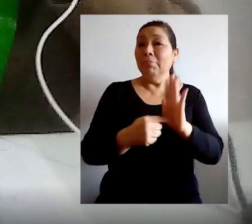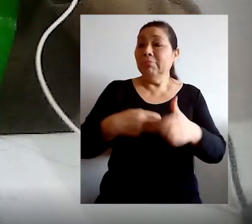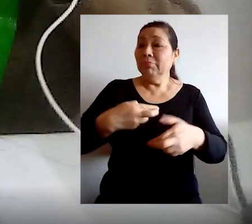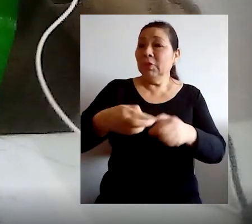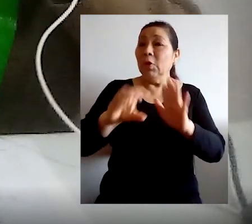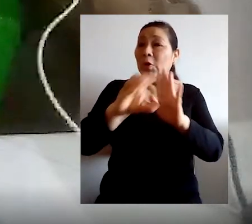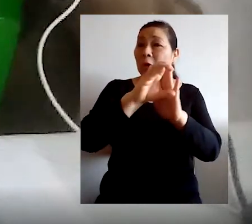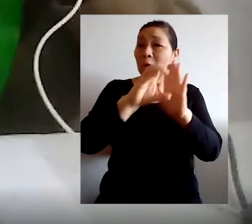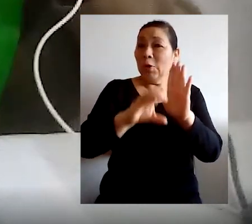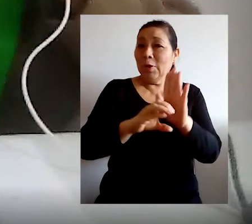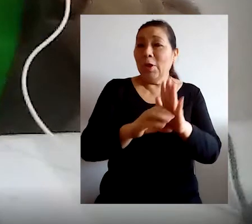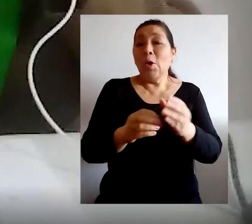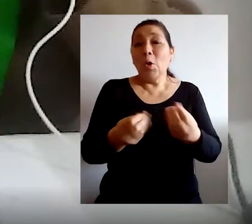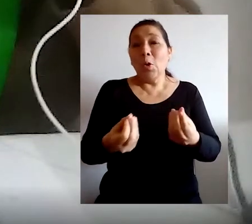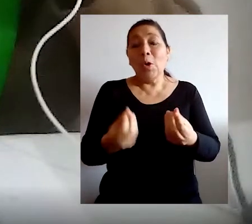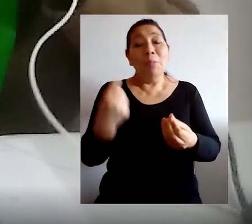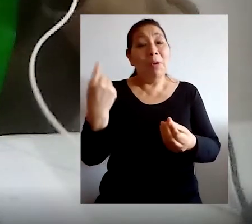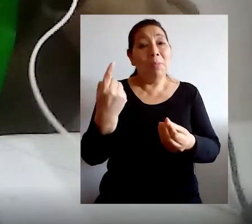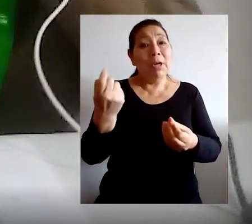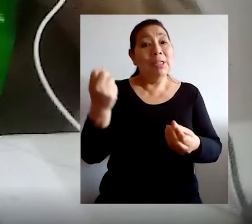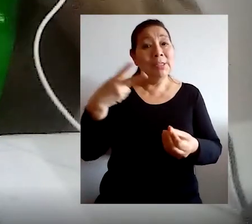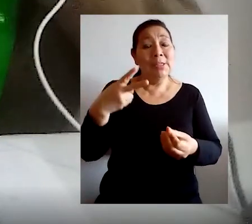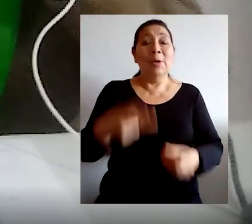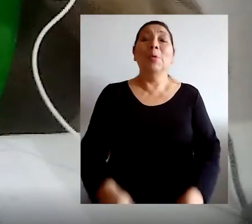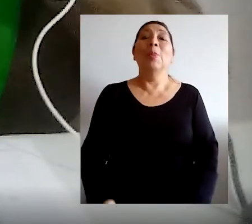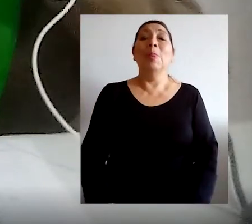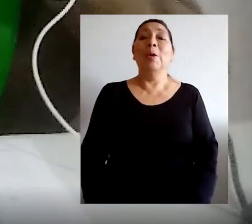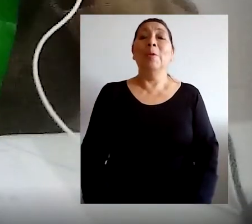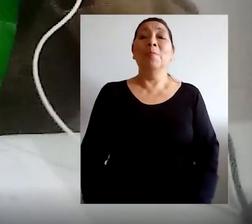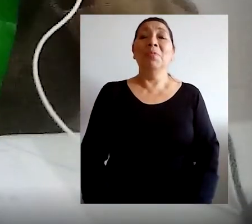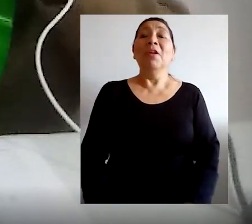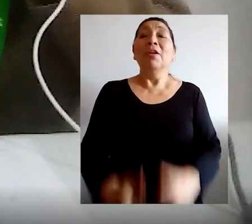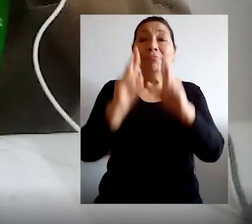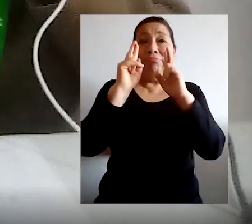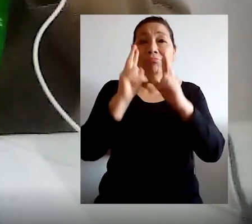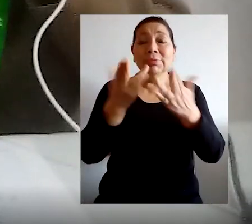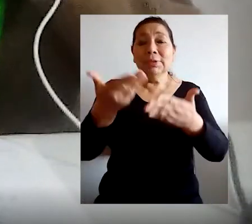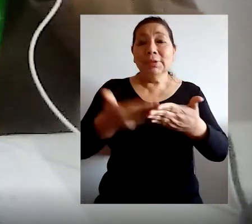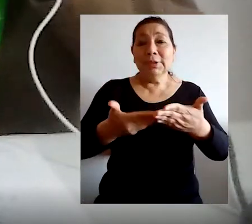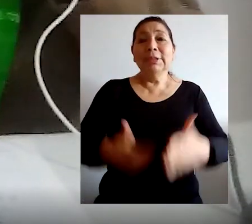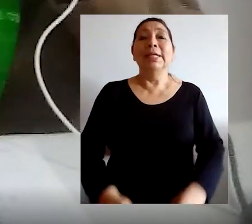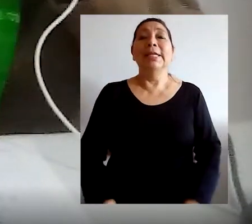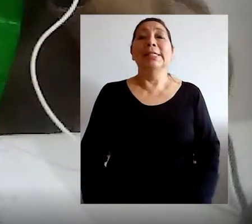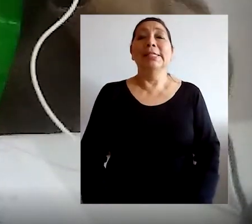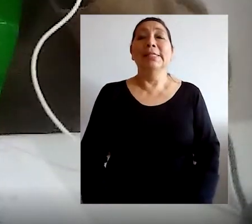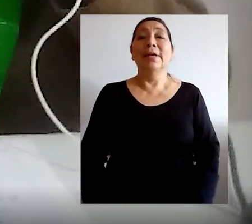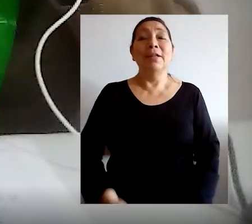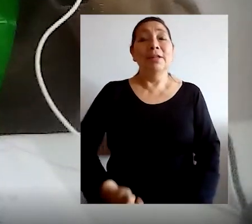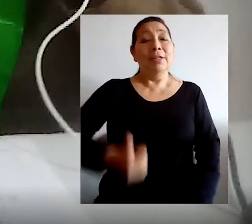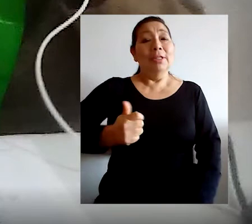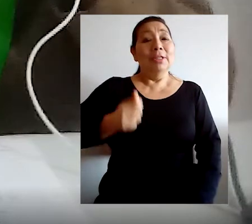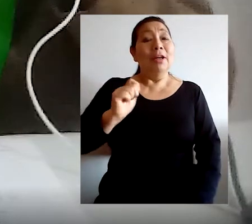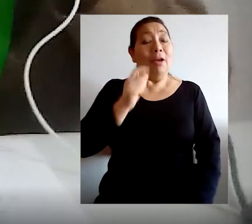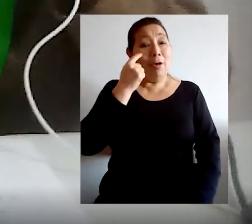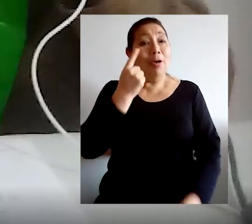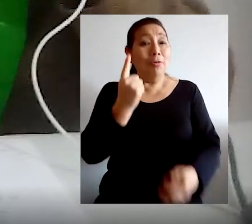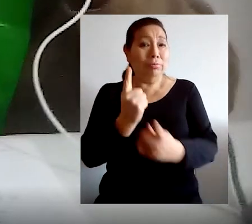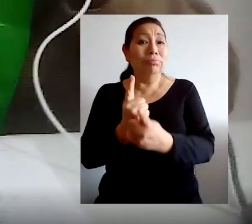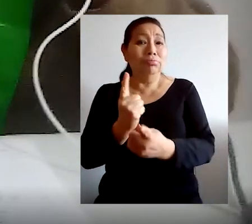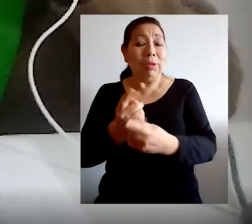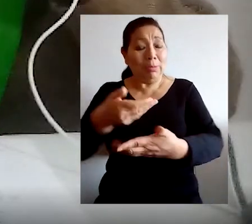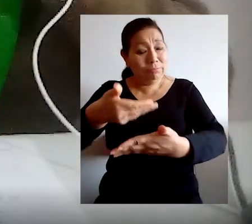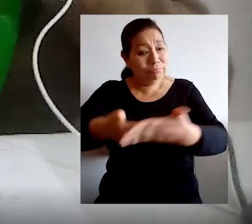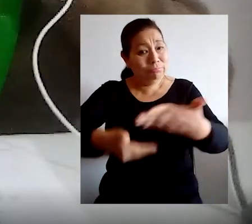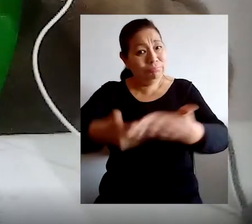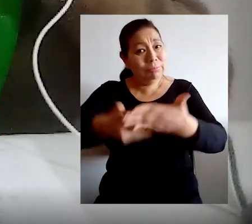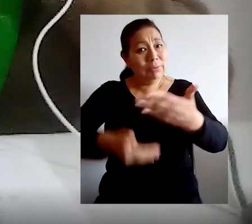proceso constitucional, tanto como en primera y en segunda instancia, respecto a las acciones de los magistrados que han conocido el presente